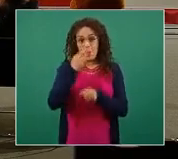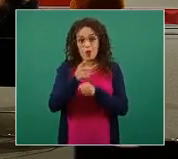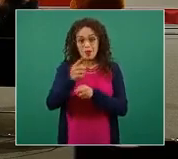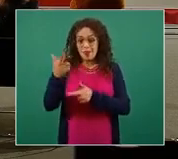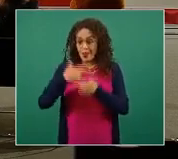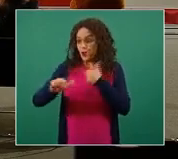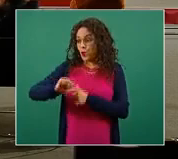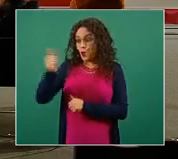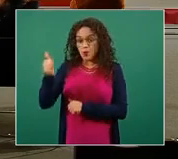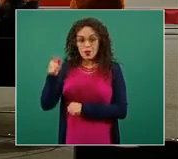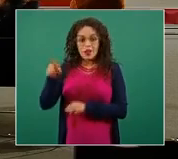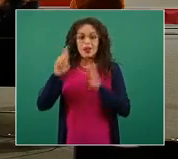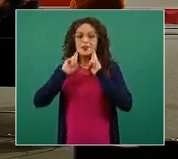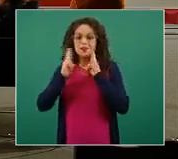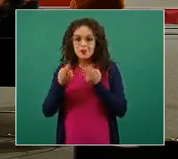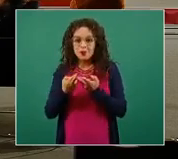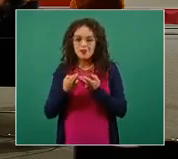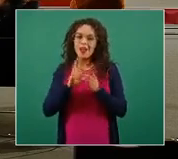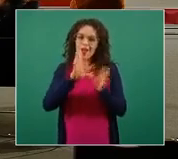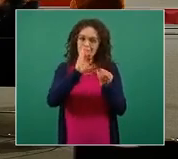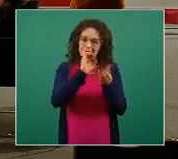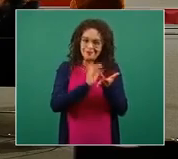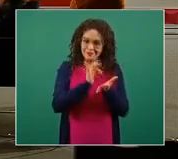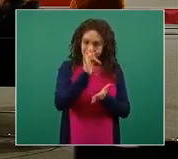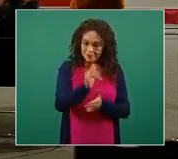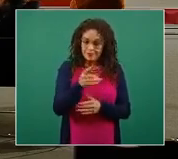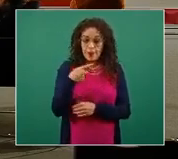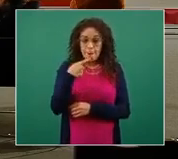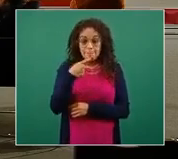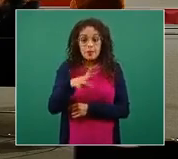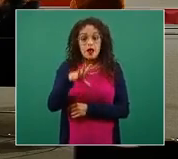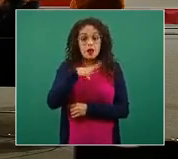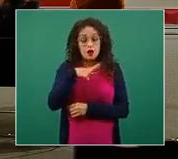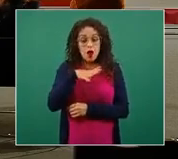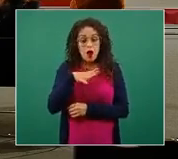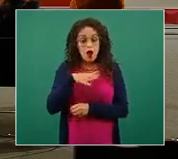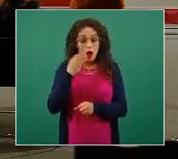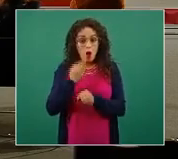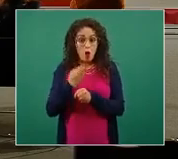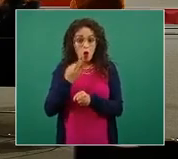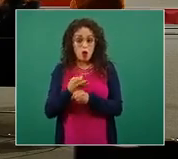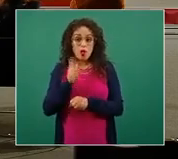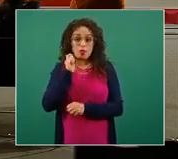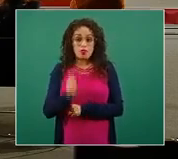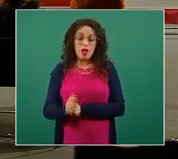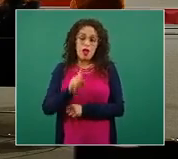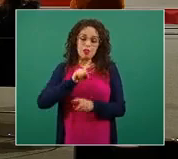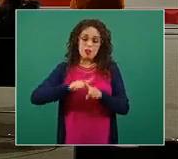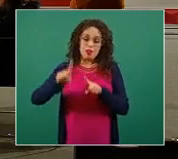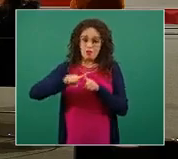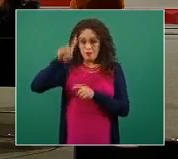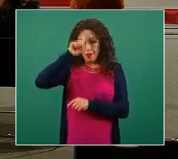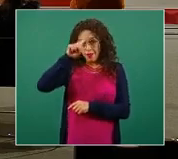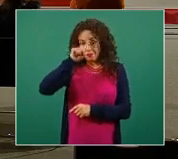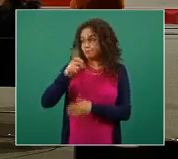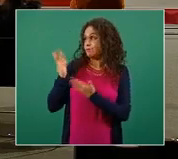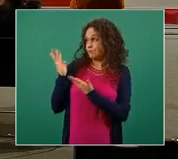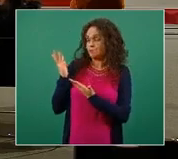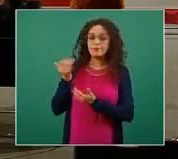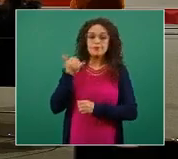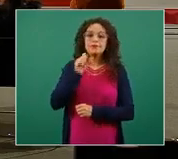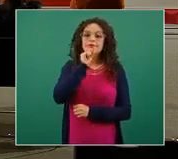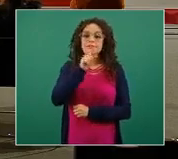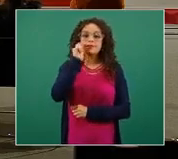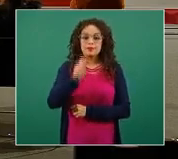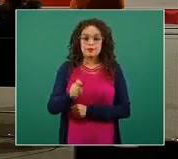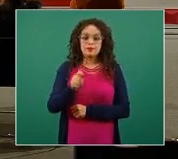entonces no la retenemos más, pero las recomendaciones aquí quedan en esta grabación de las conferencias y desde luego en la presentación que la propia